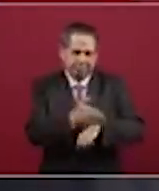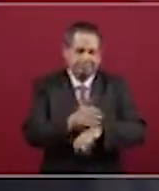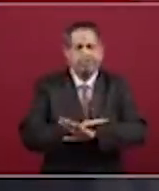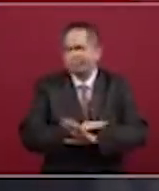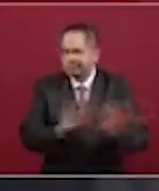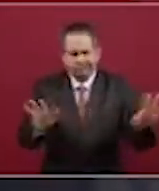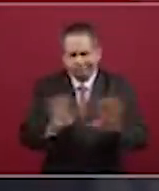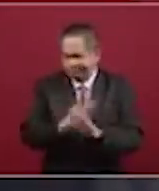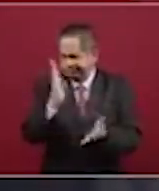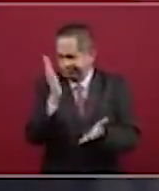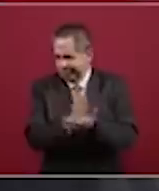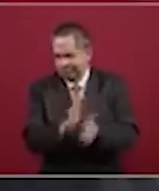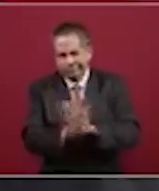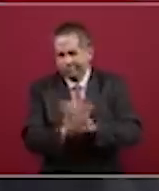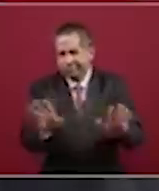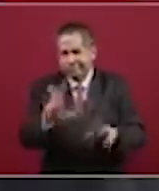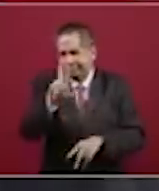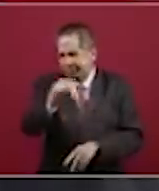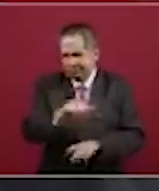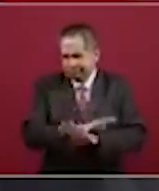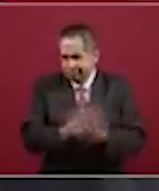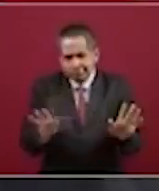No, no va a continuar.